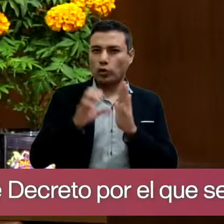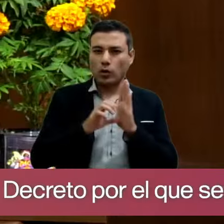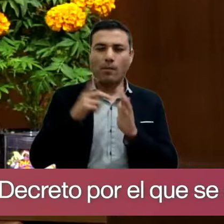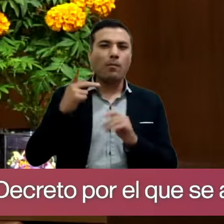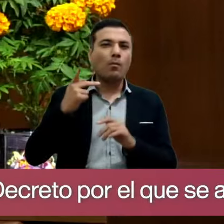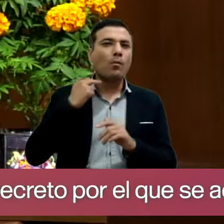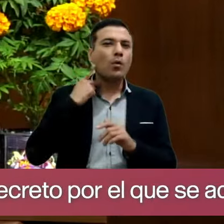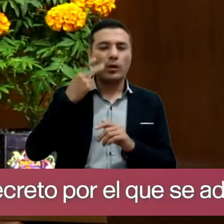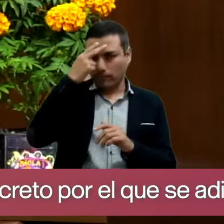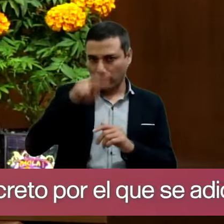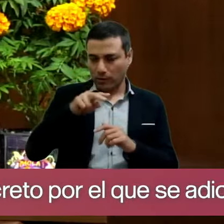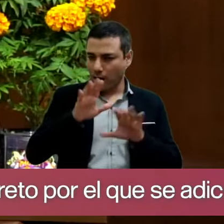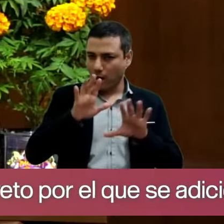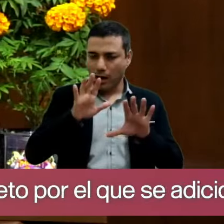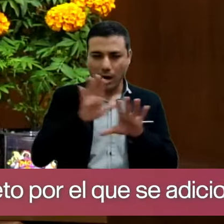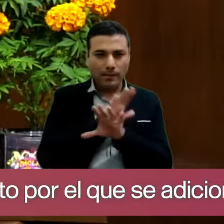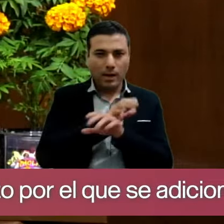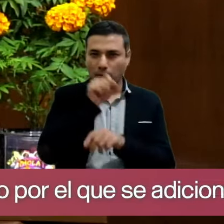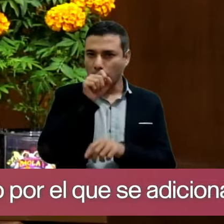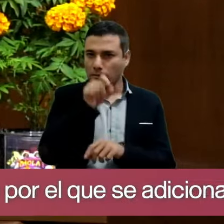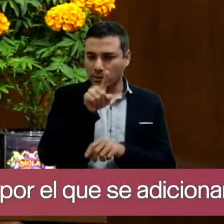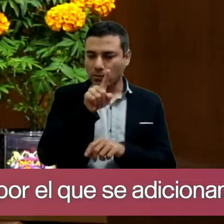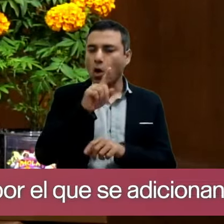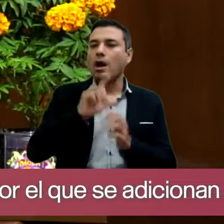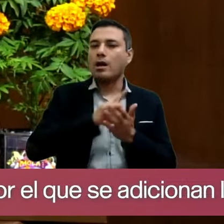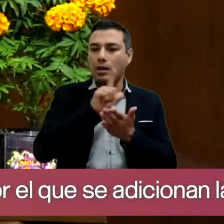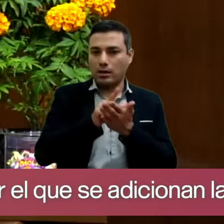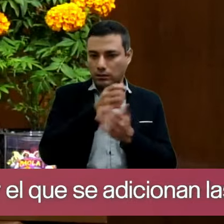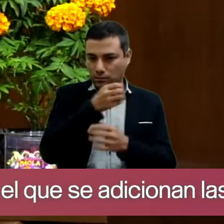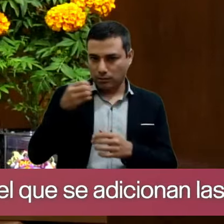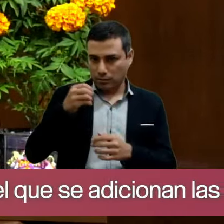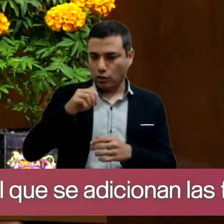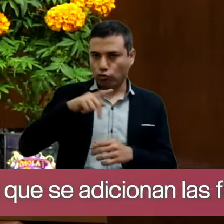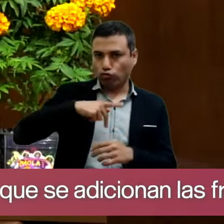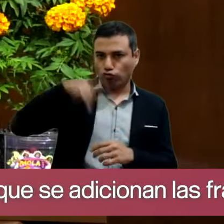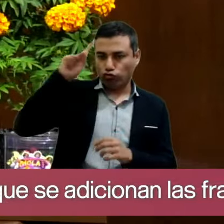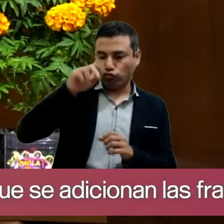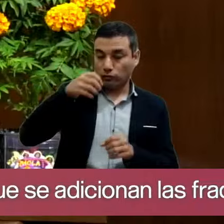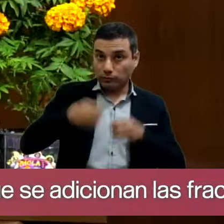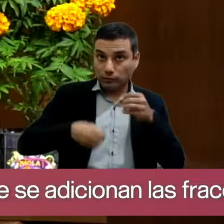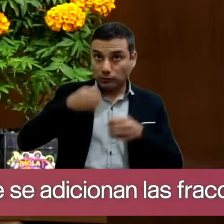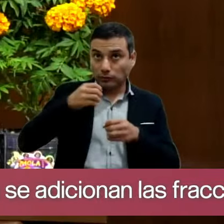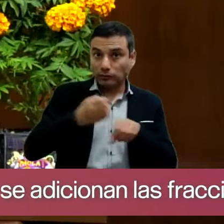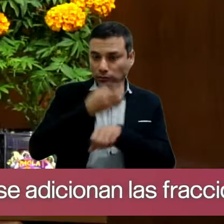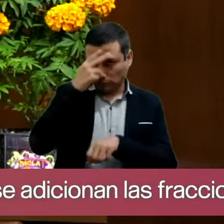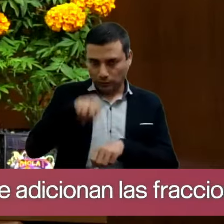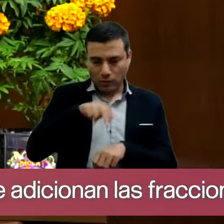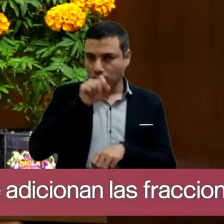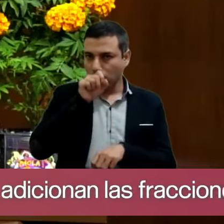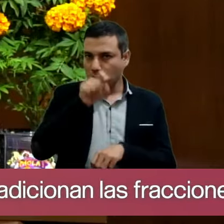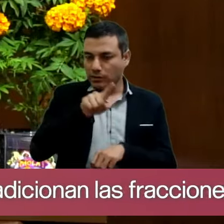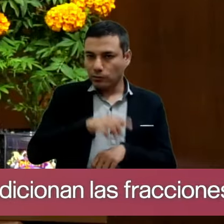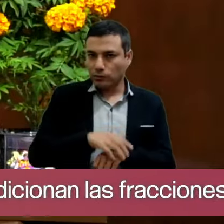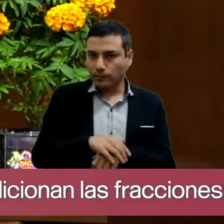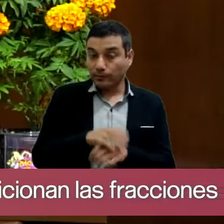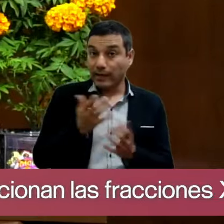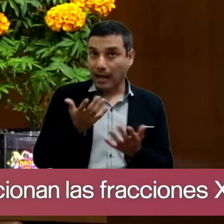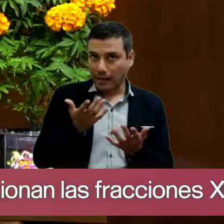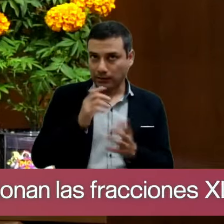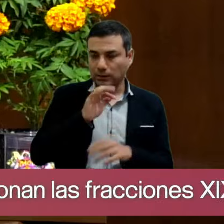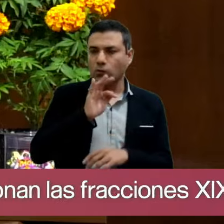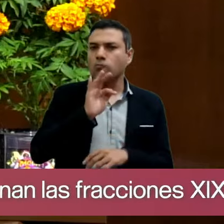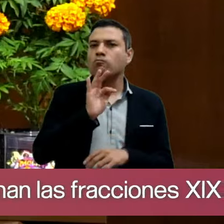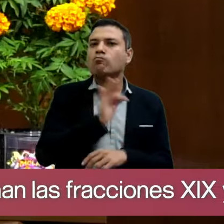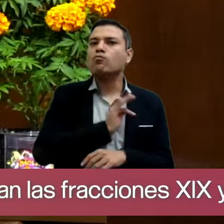Estados Unidos Mexicanos y a la Ley Orgánica del Poder Judicial del Estado de México. De este modo, se